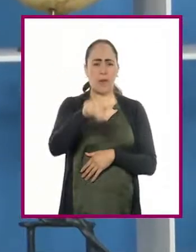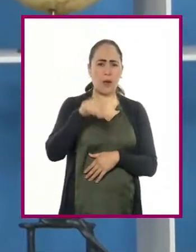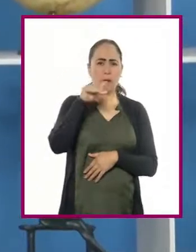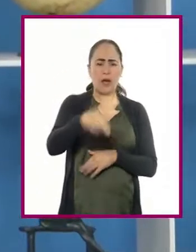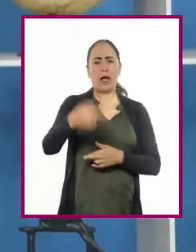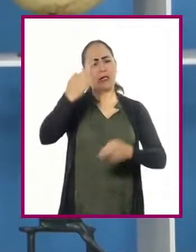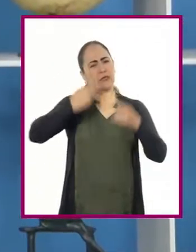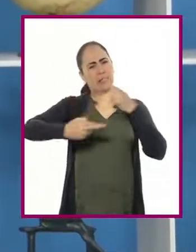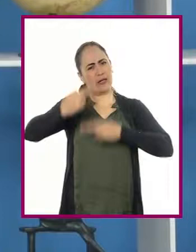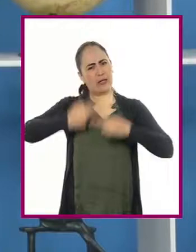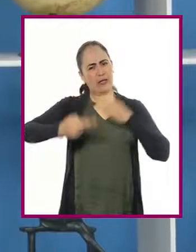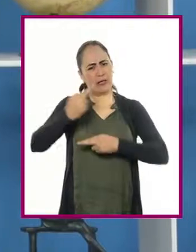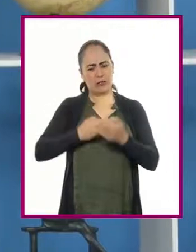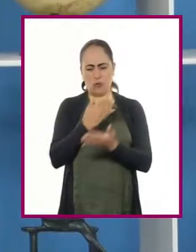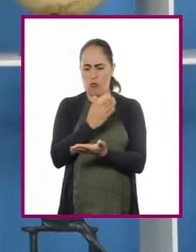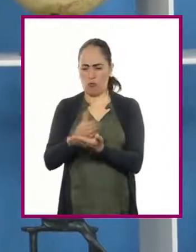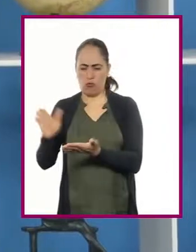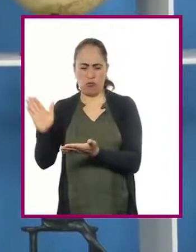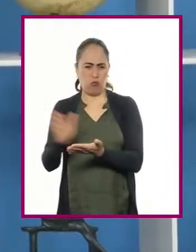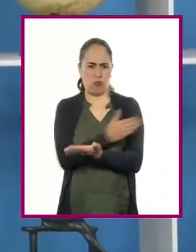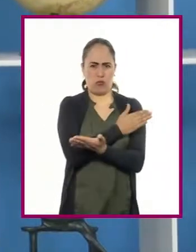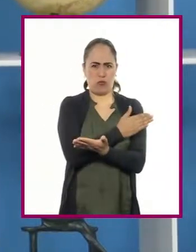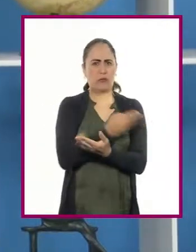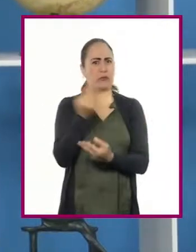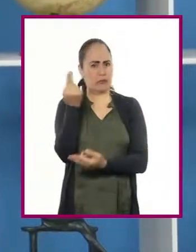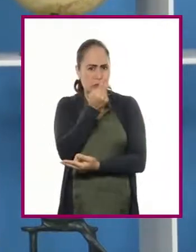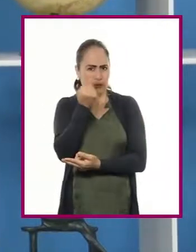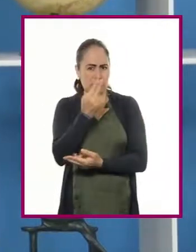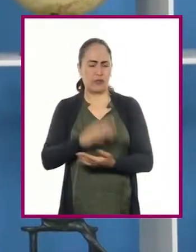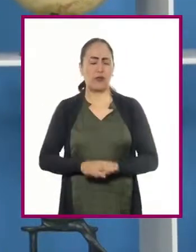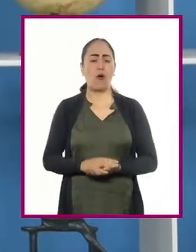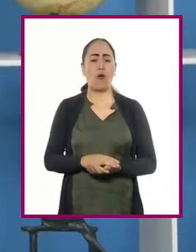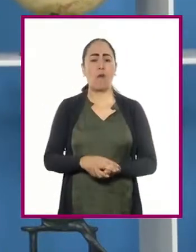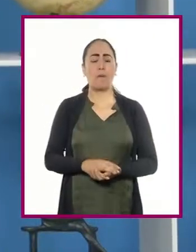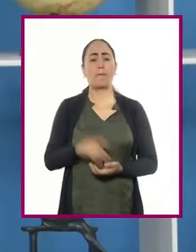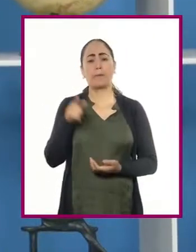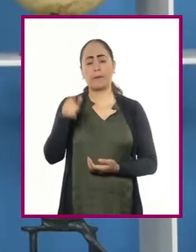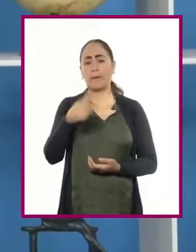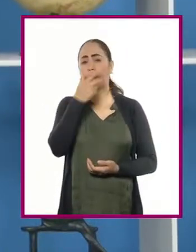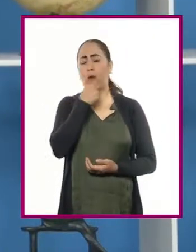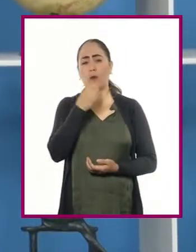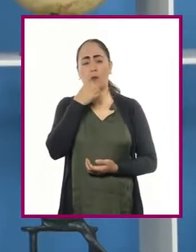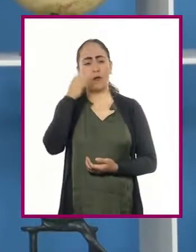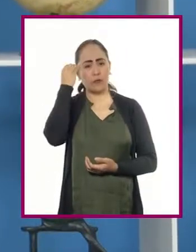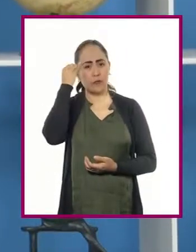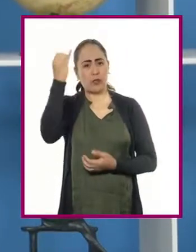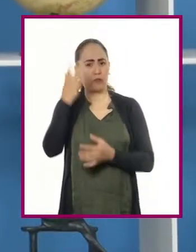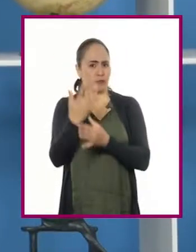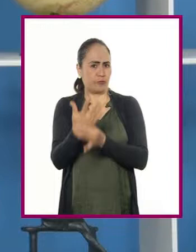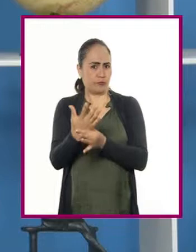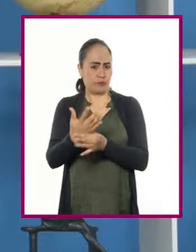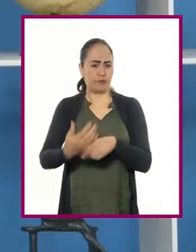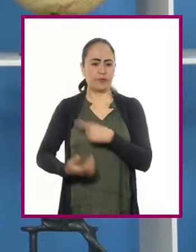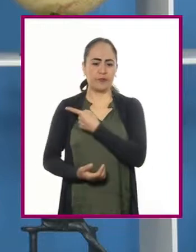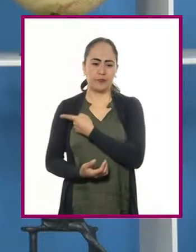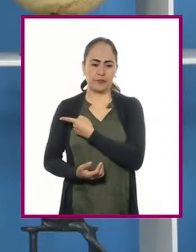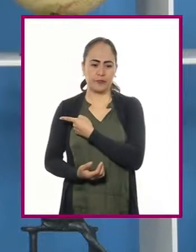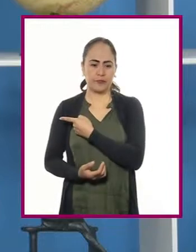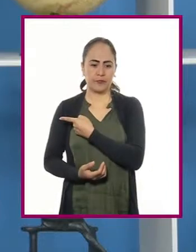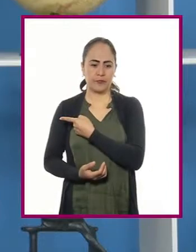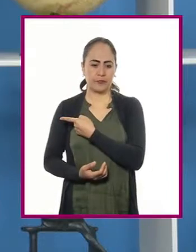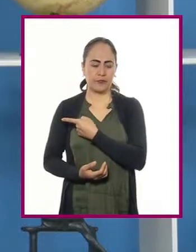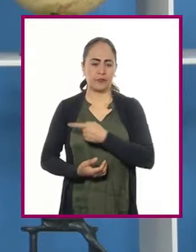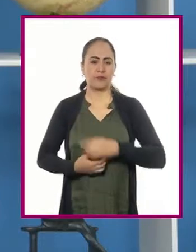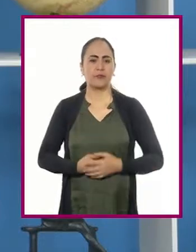la separación de las dos repúblicas, como el autor de un escrito titulado Sobre los inconvenientes de vivir los